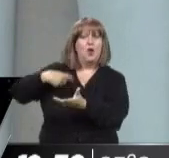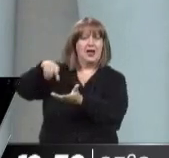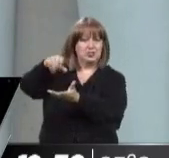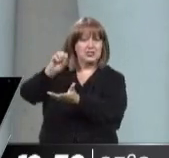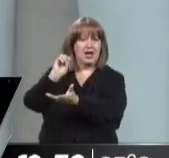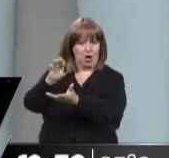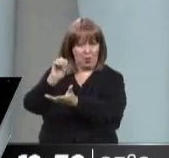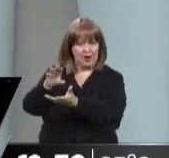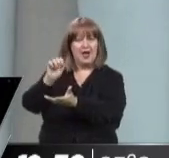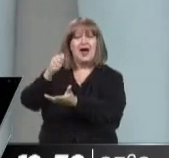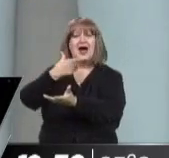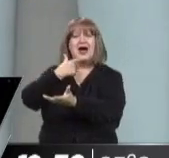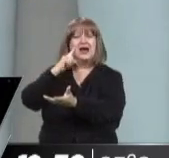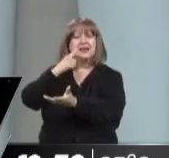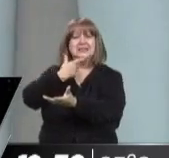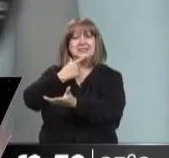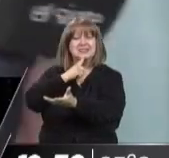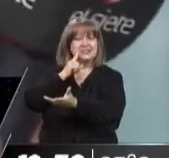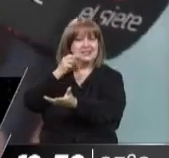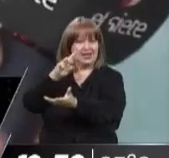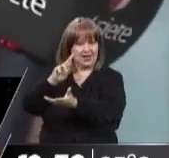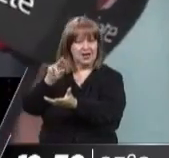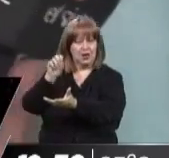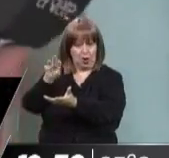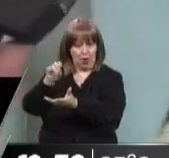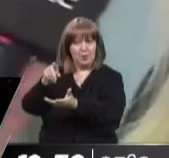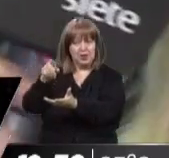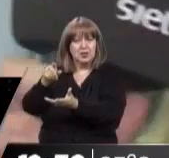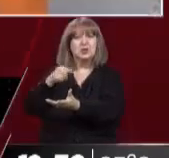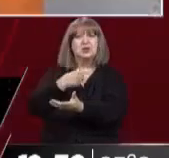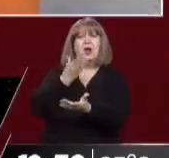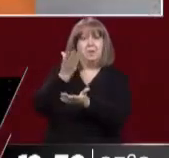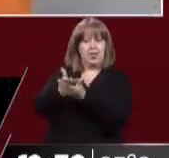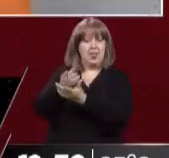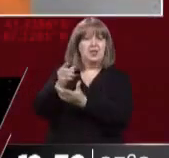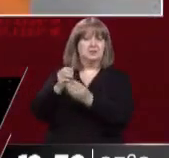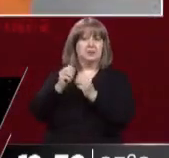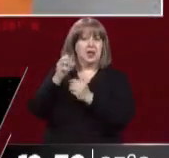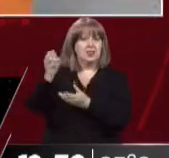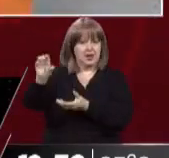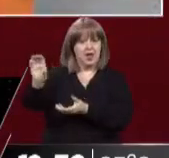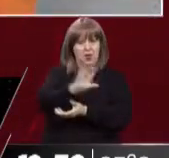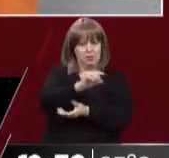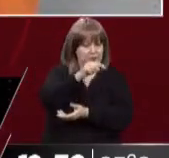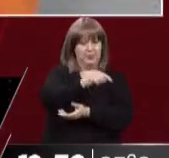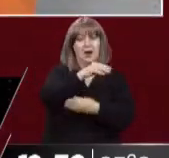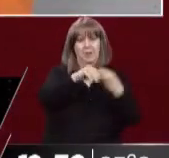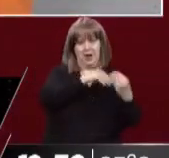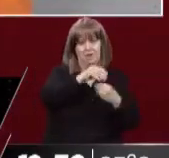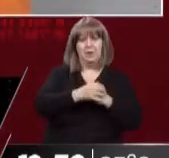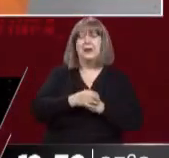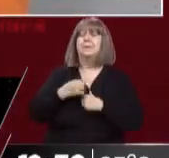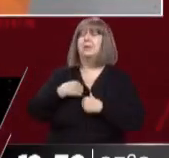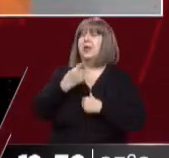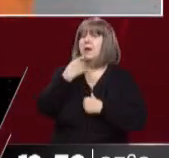vuelva a ocurrir Además vamos si te escucho una de las preguntas que a veces cuando suceden esto no con